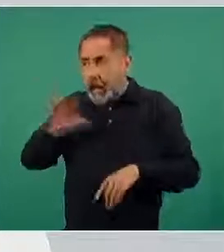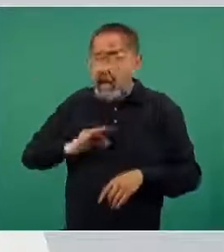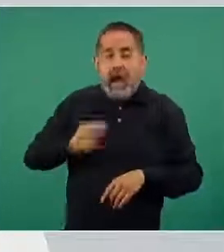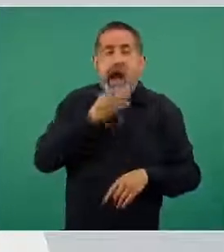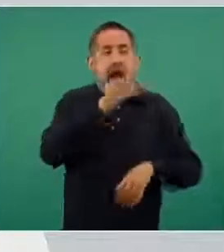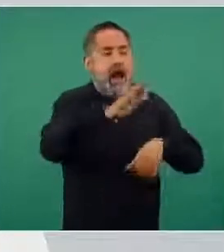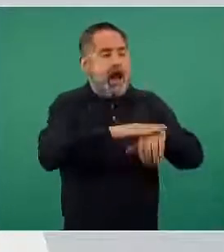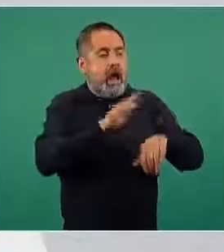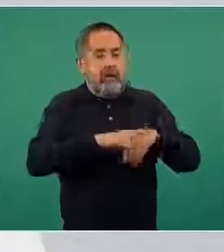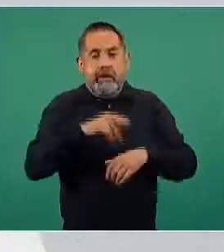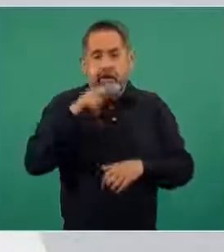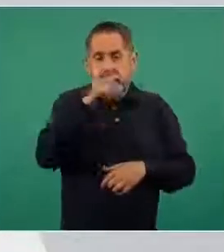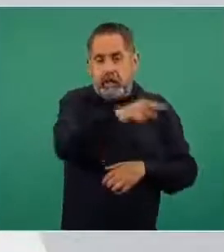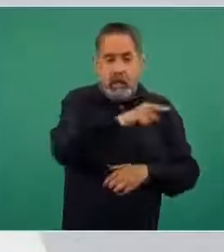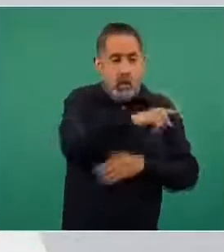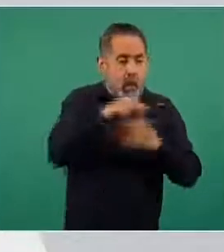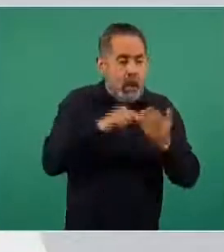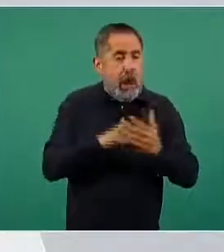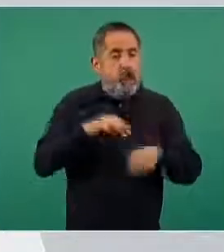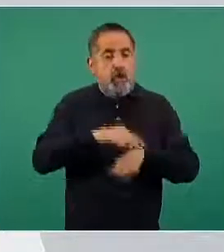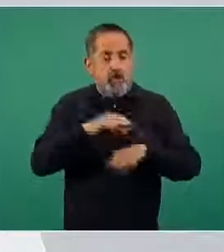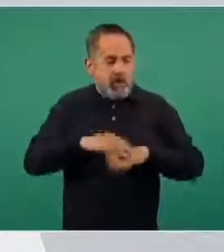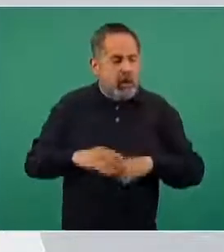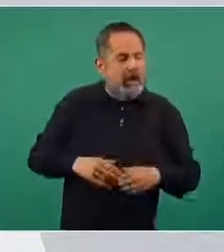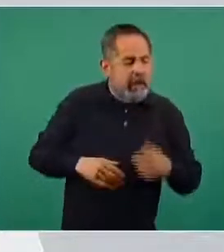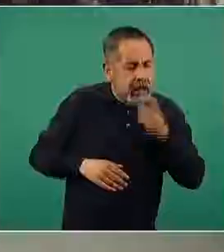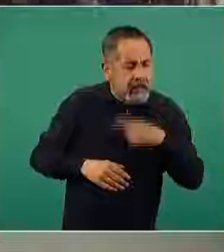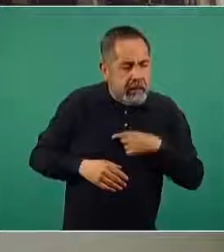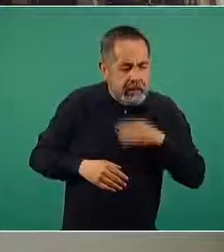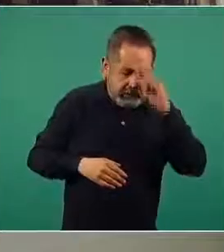esto valorado en el punto de vacunación.